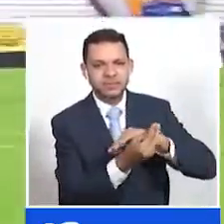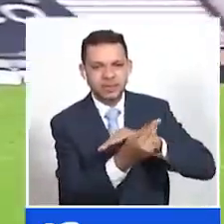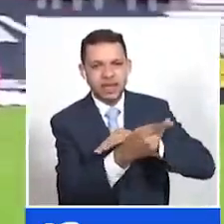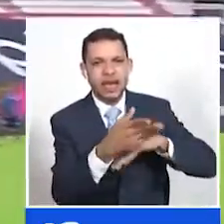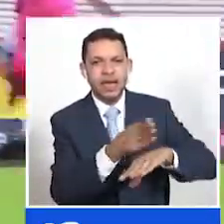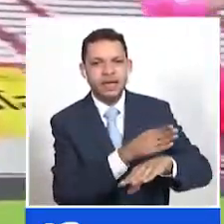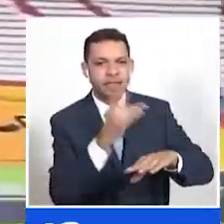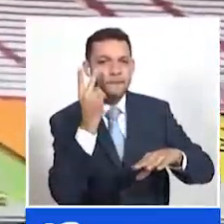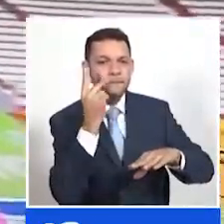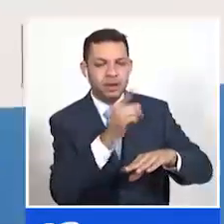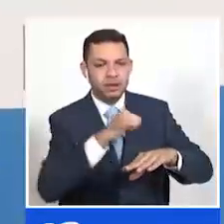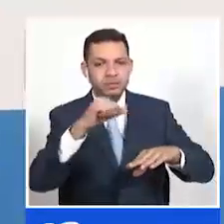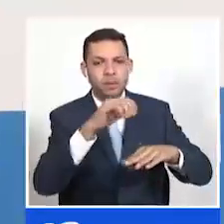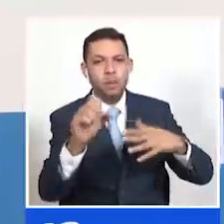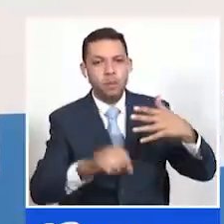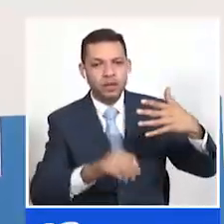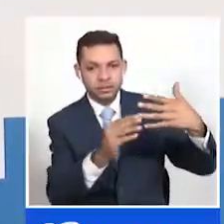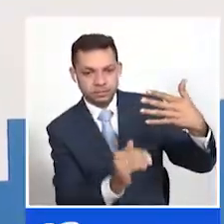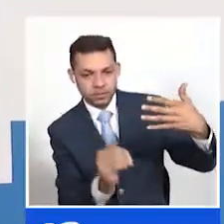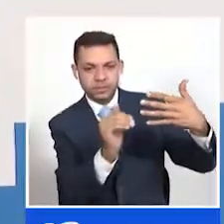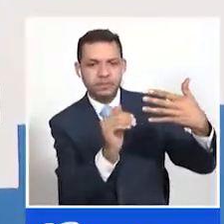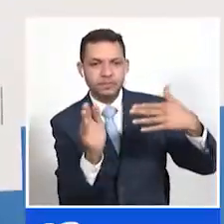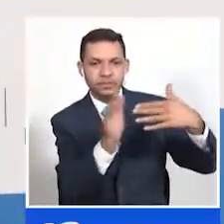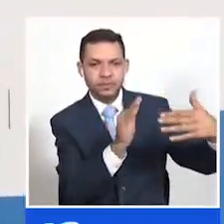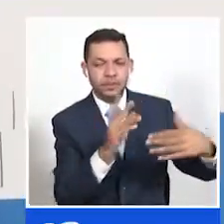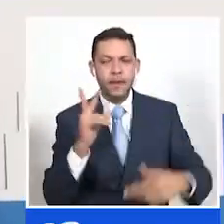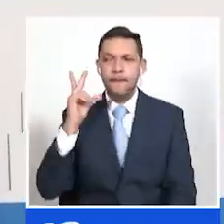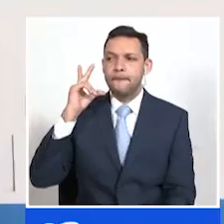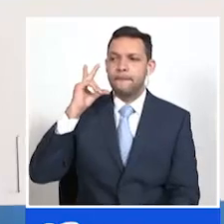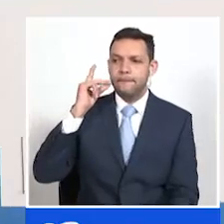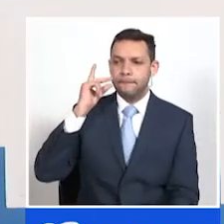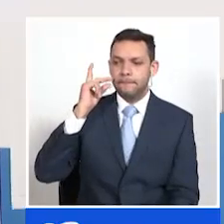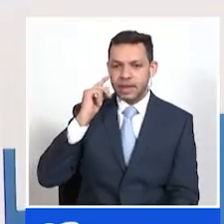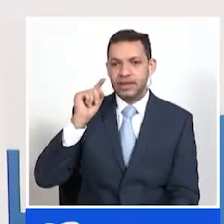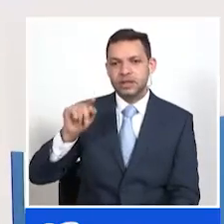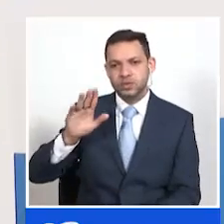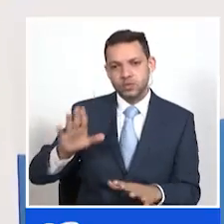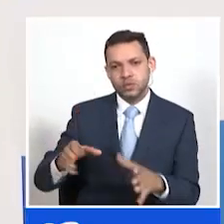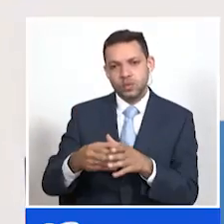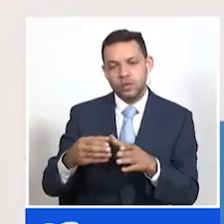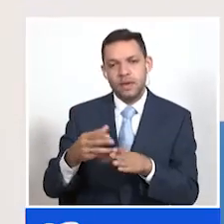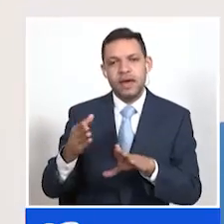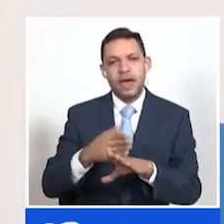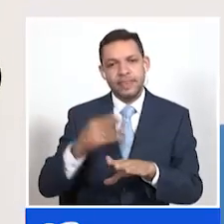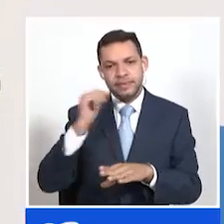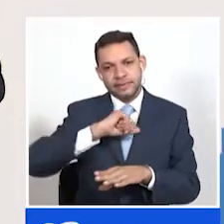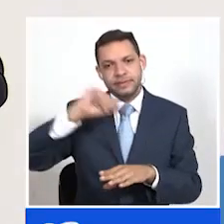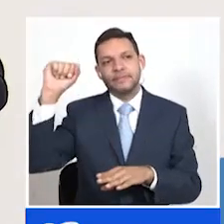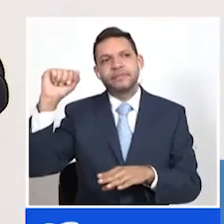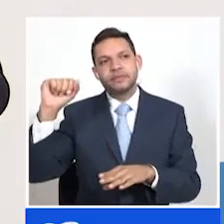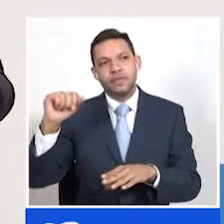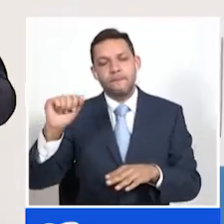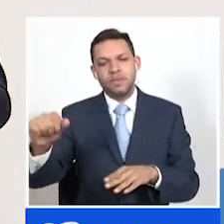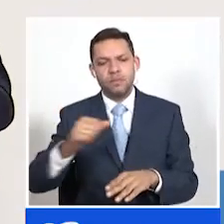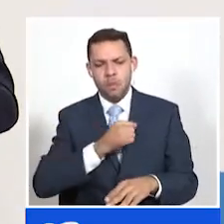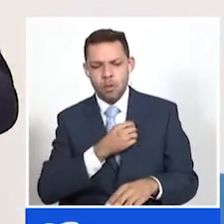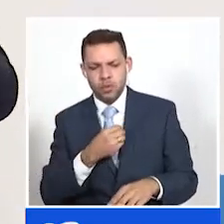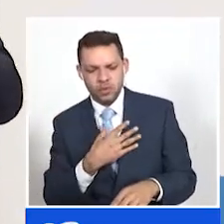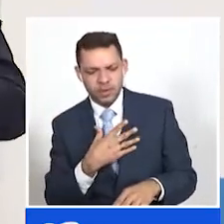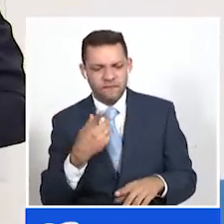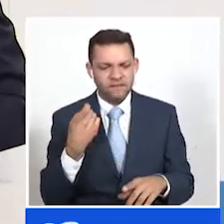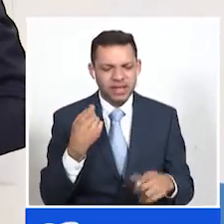Hernán Ramírez Villegas. Bueno, y Deportivo Pereira precisamente, infortunadamente, no pudo ganar, mereció, generó oportunidades, pero no